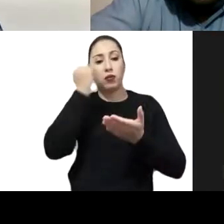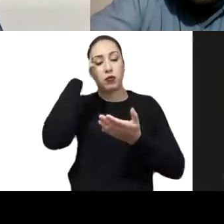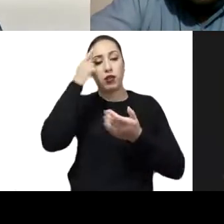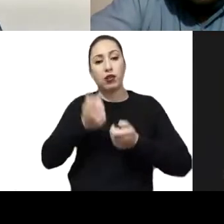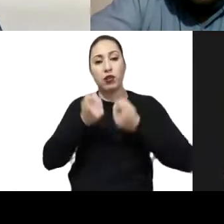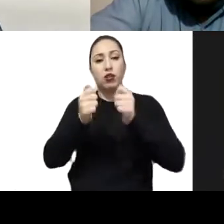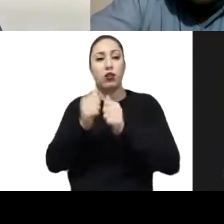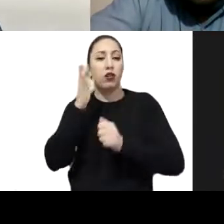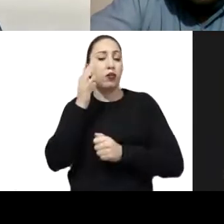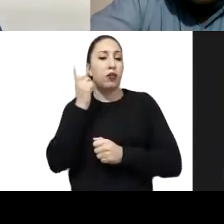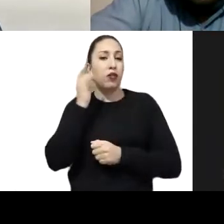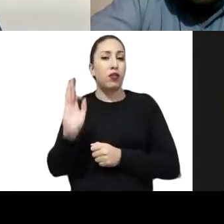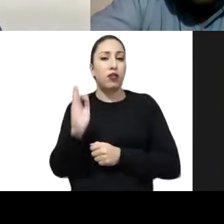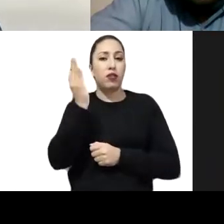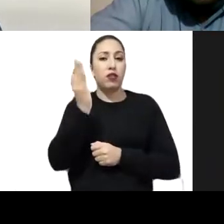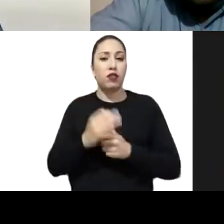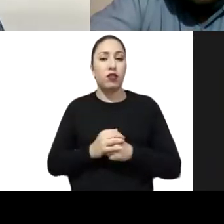Unión con proyecto de decreto